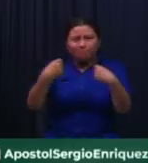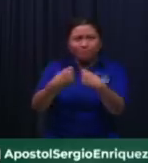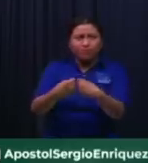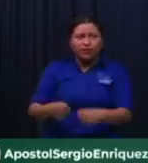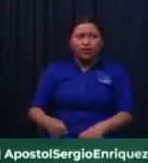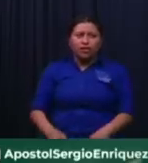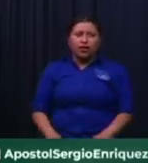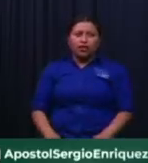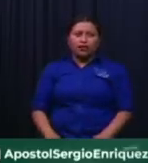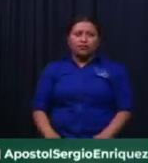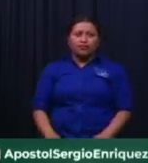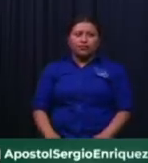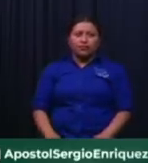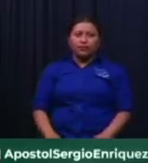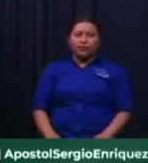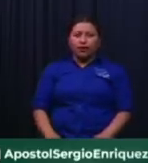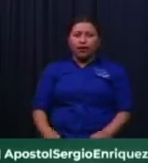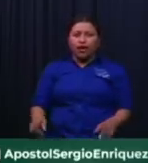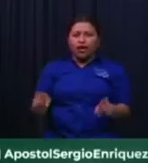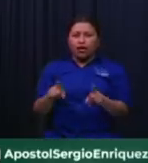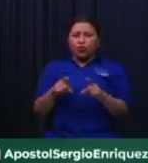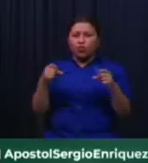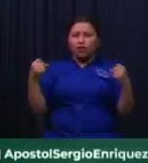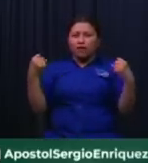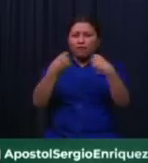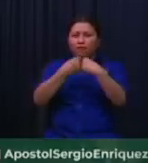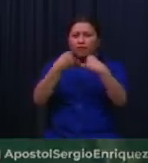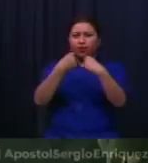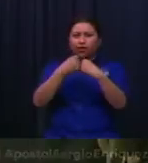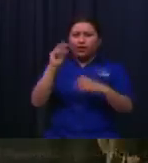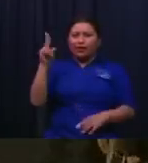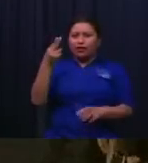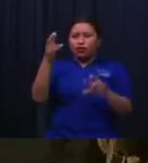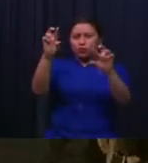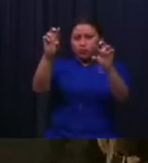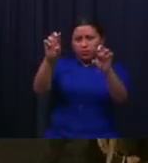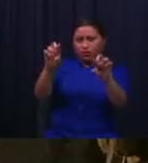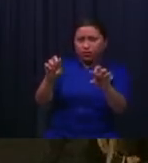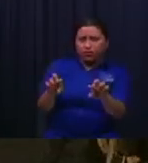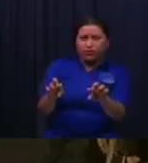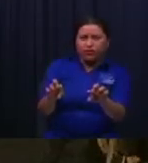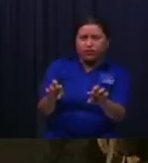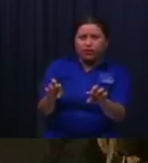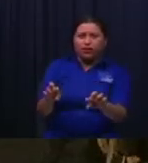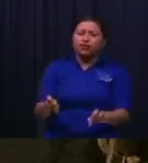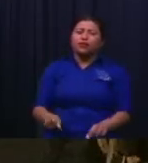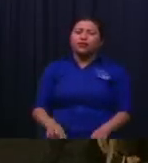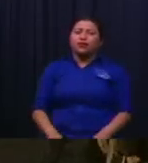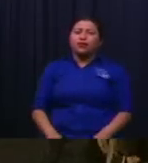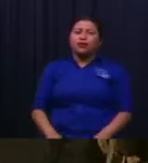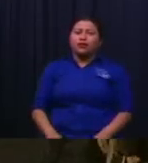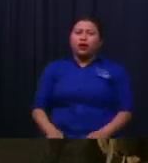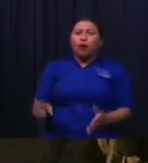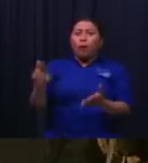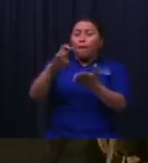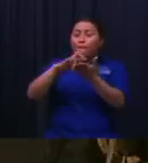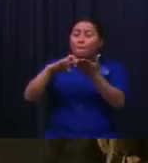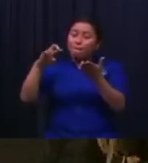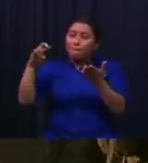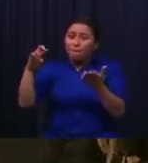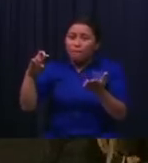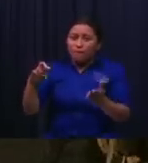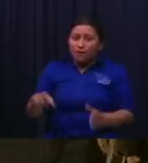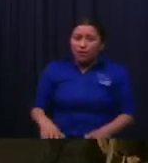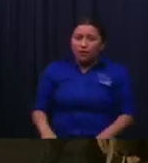estar dirigida de igual forma a uno o más sujetos. Existe la hostilidad de una persona